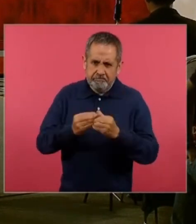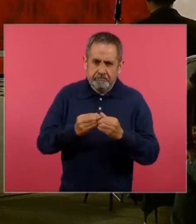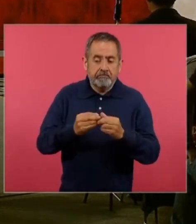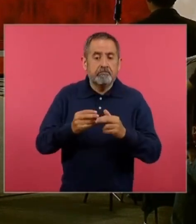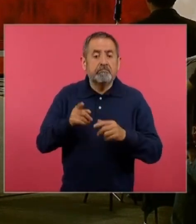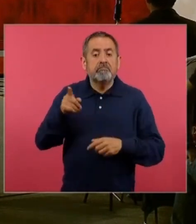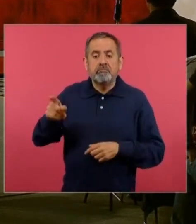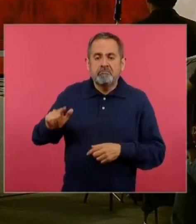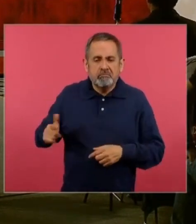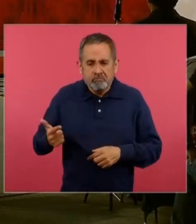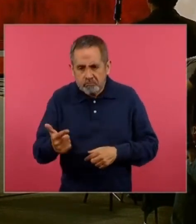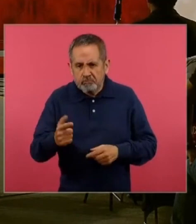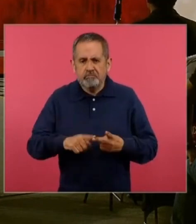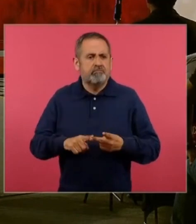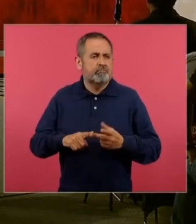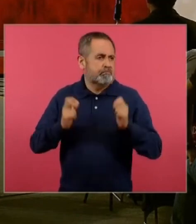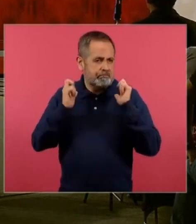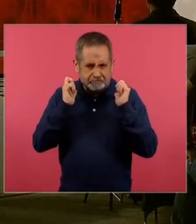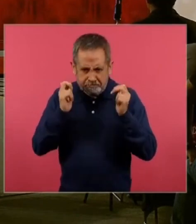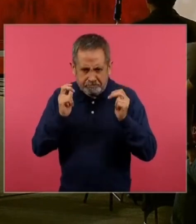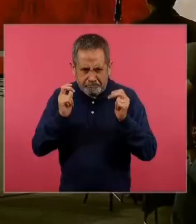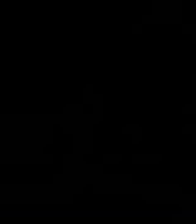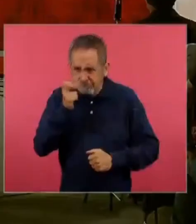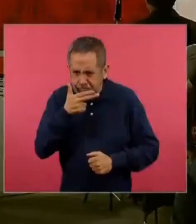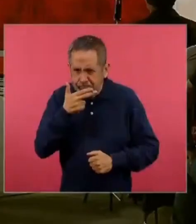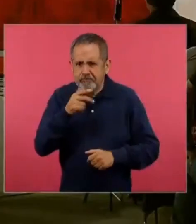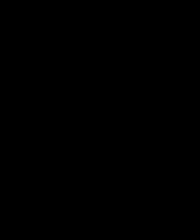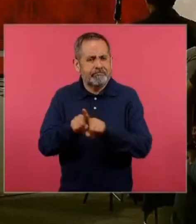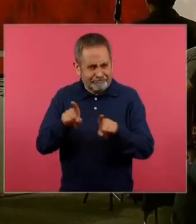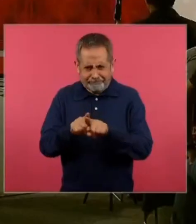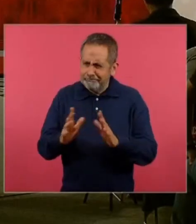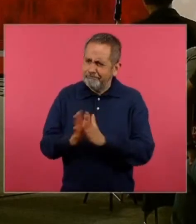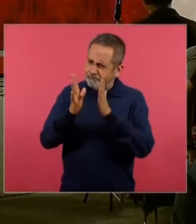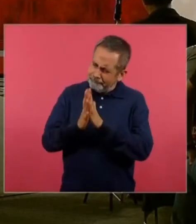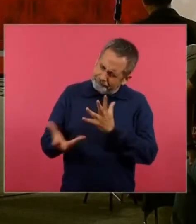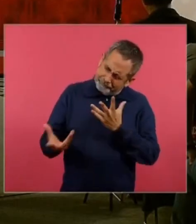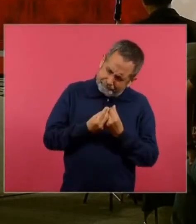Guanajuato, ni siquiera Chihuahua. También participaron.